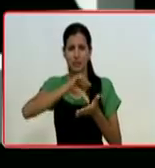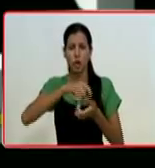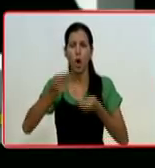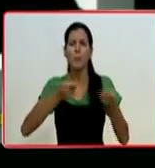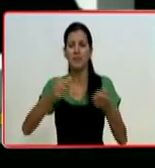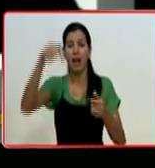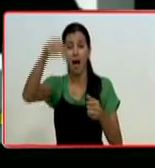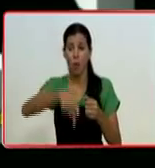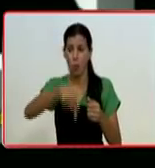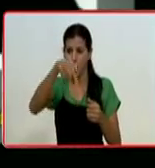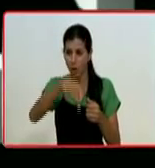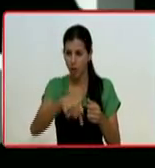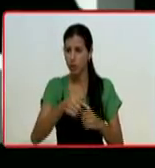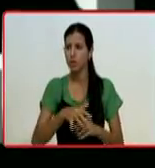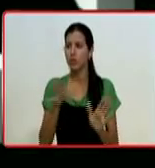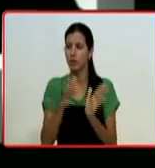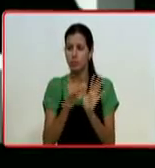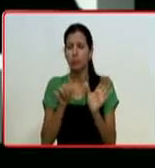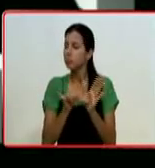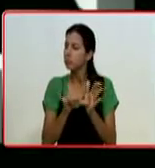y